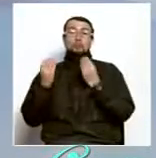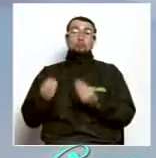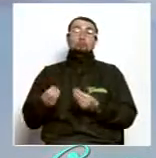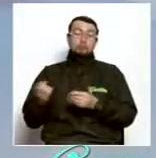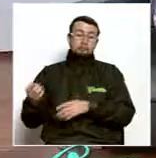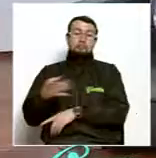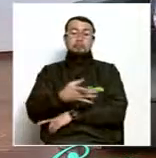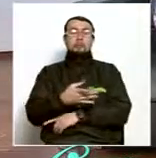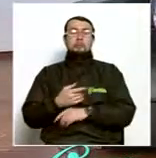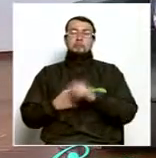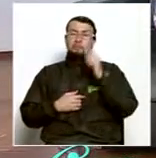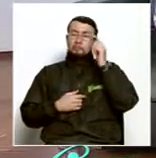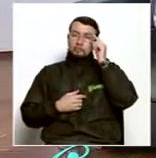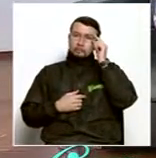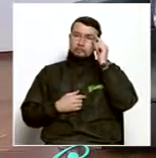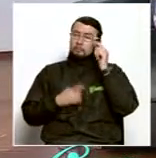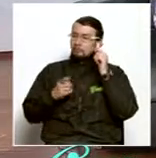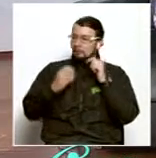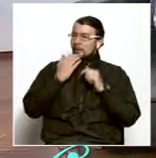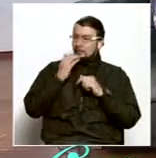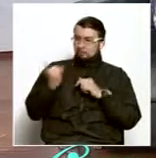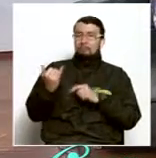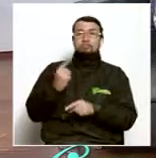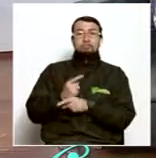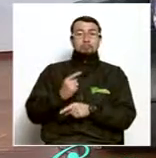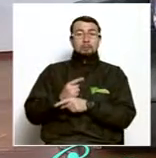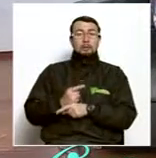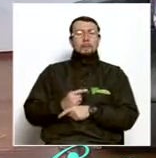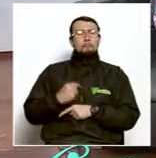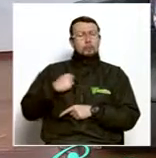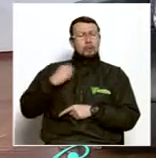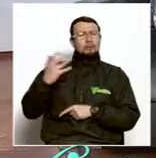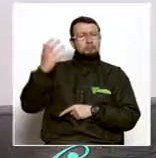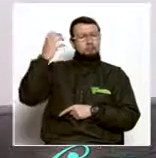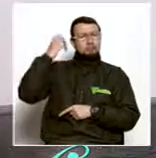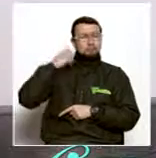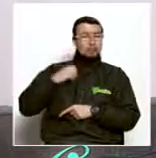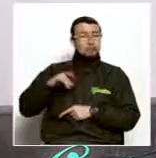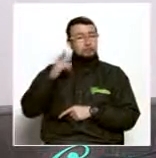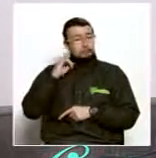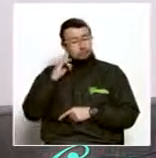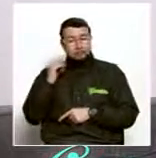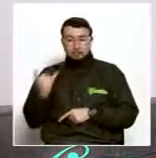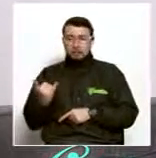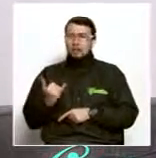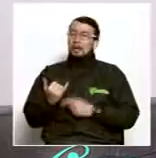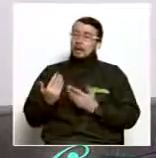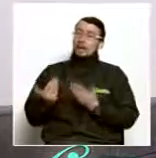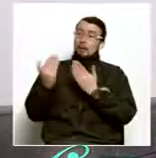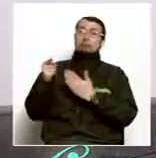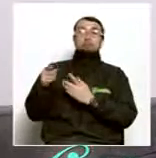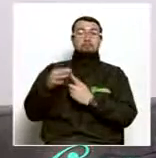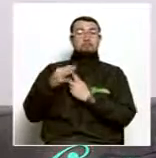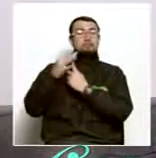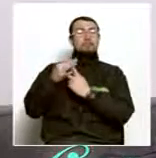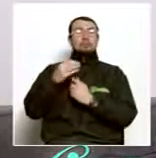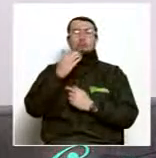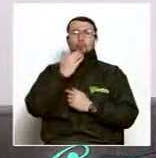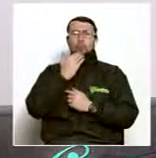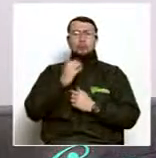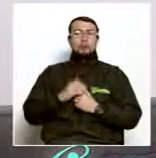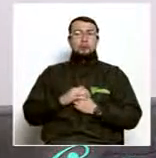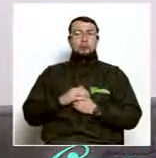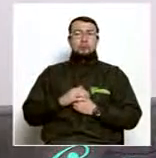que hay como un ejemplo, pues alguna vez escuchaba yo un ejemplo bien especial. Si usted pone